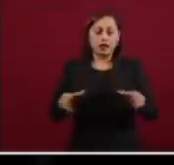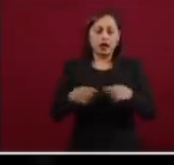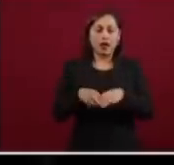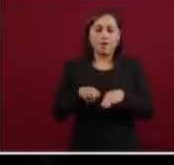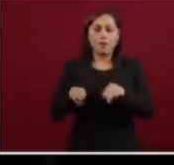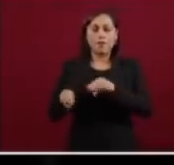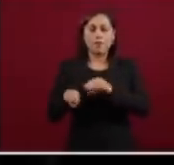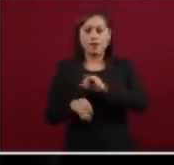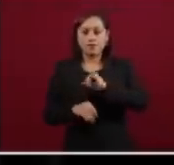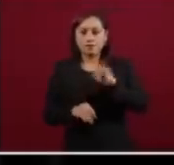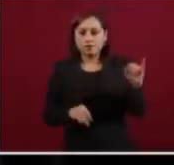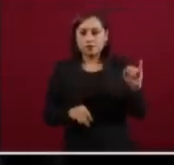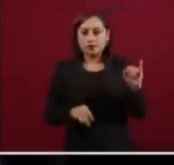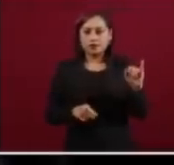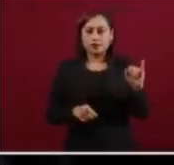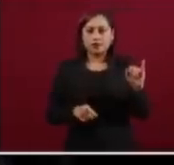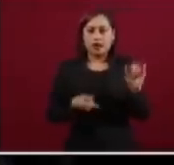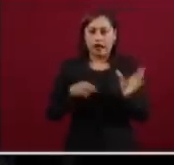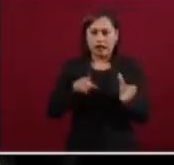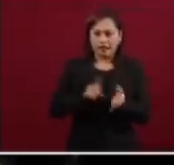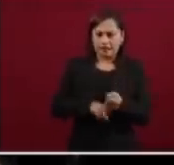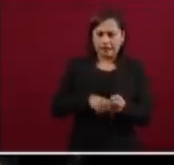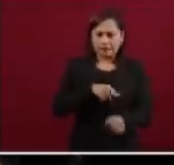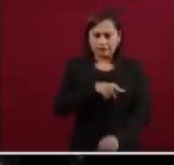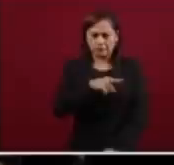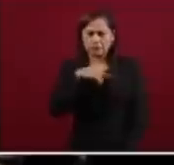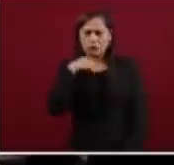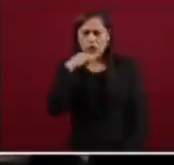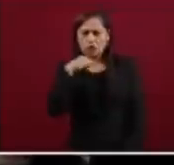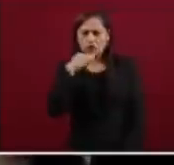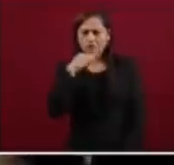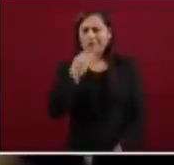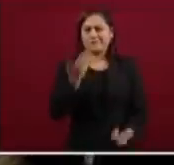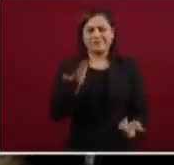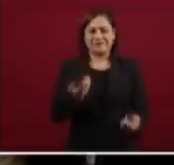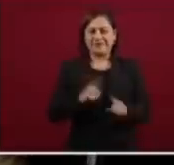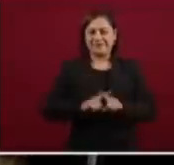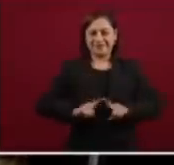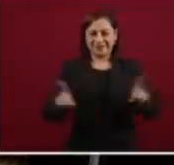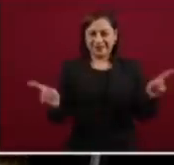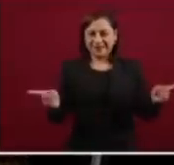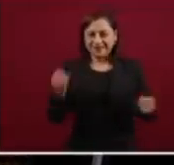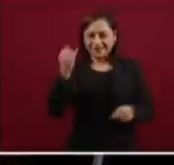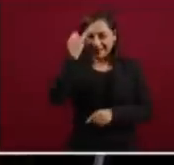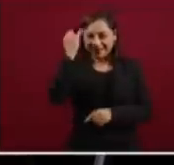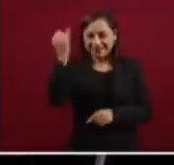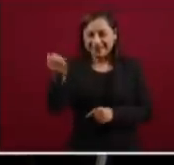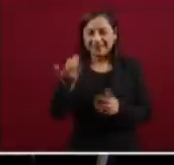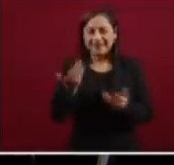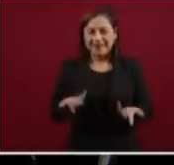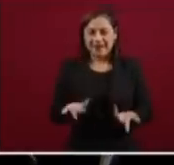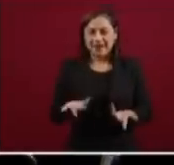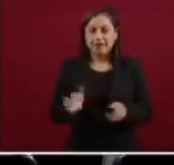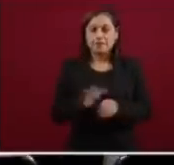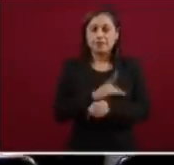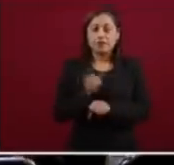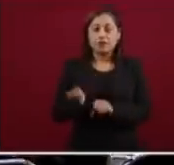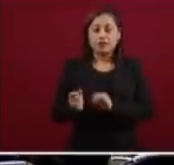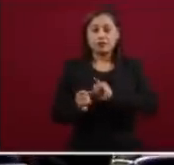el corrupto no es de izquierda el que hace trampa no es izquierda